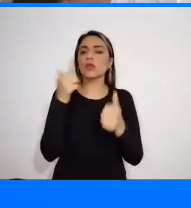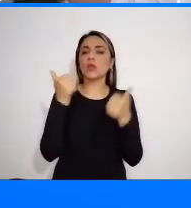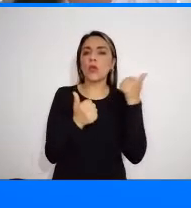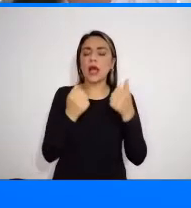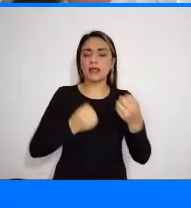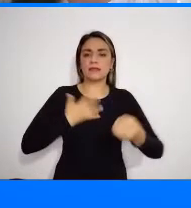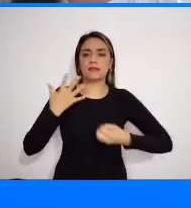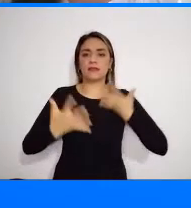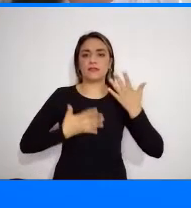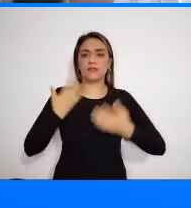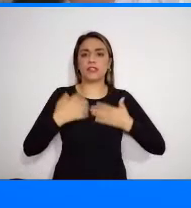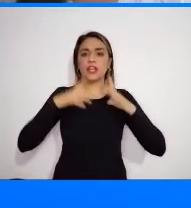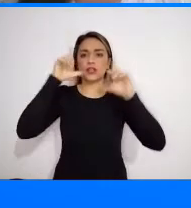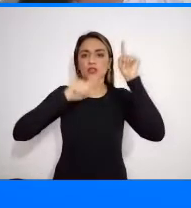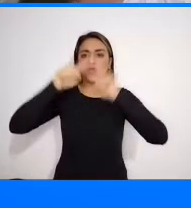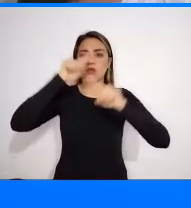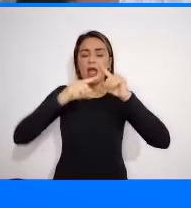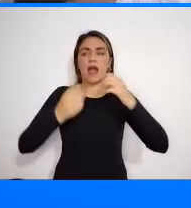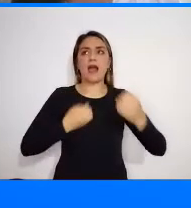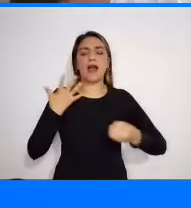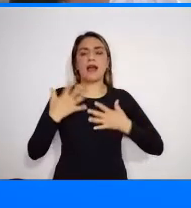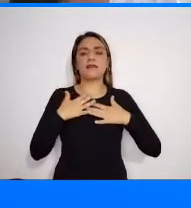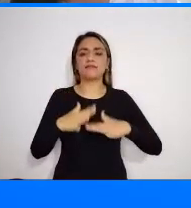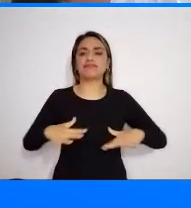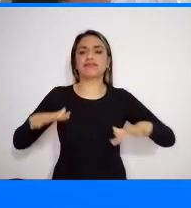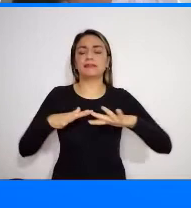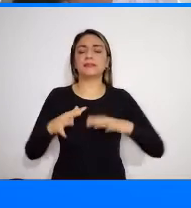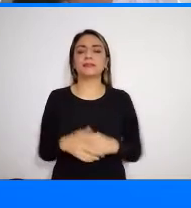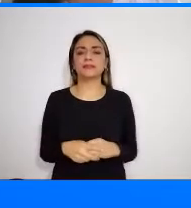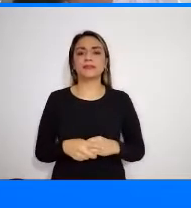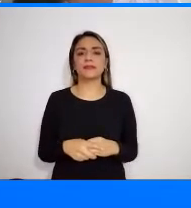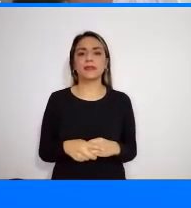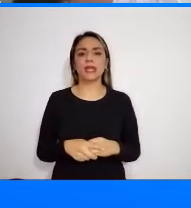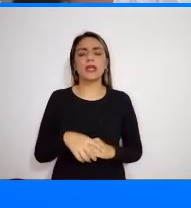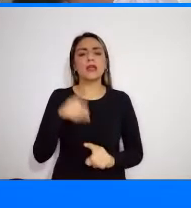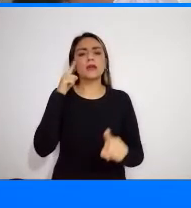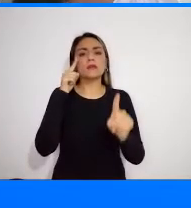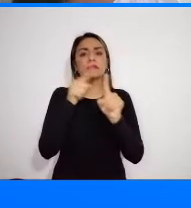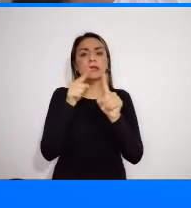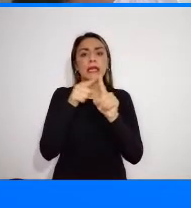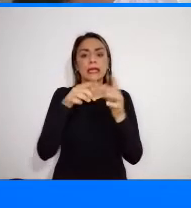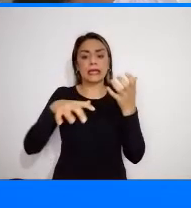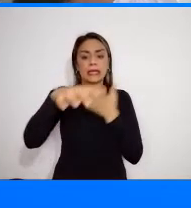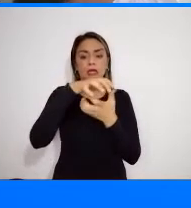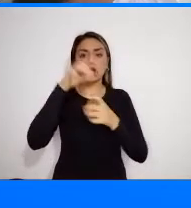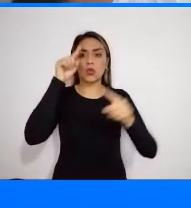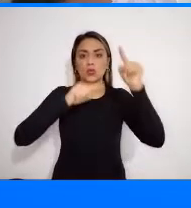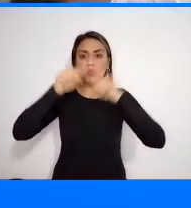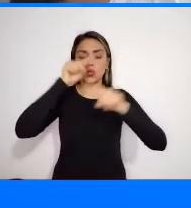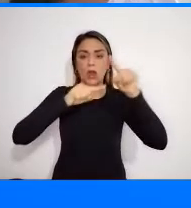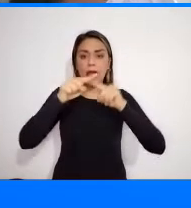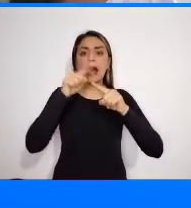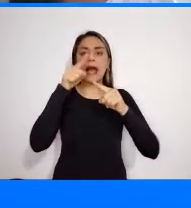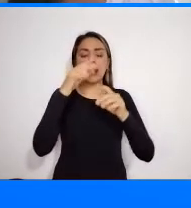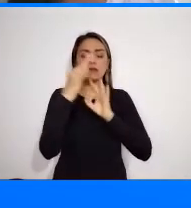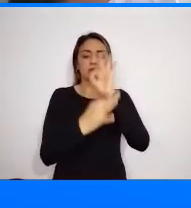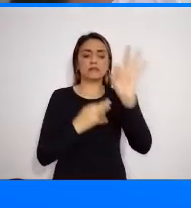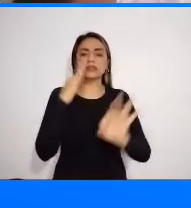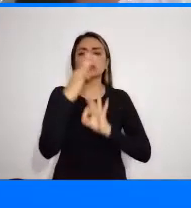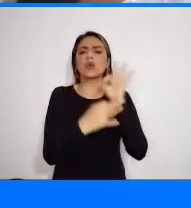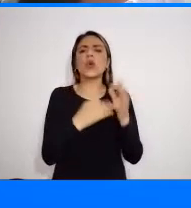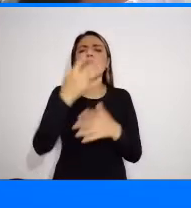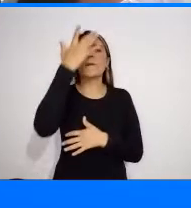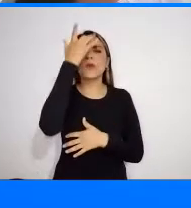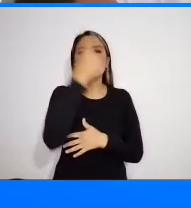de los turistas. En ese sentido, pues el ecoturismo también promueve la conservación porque